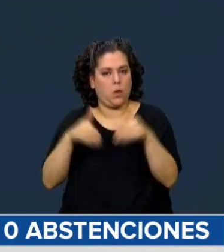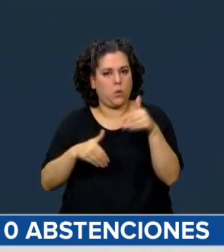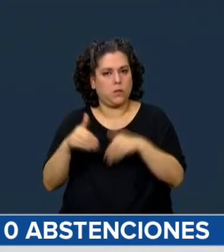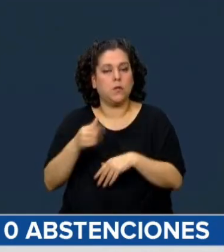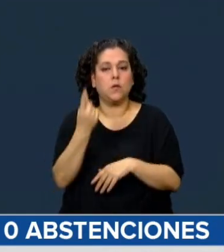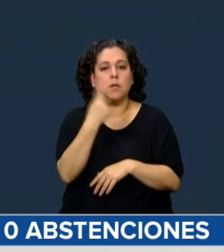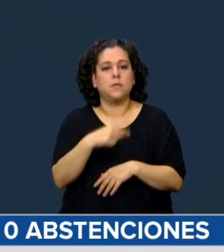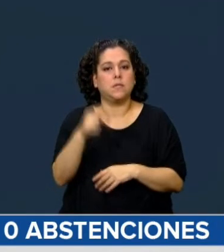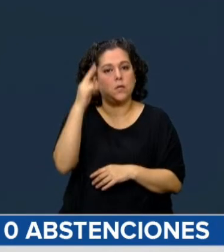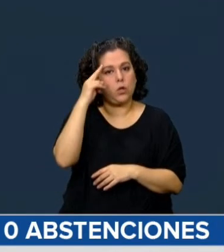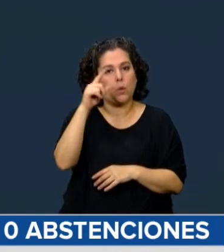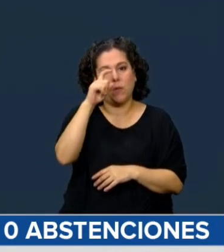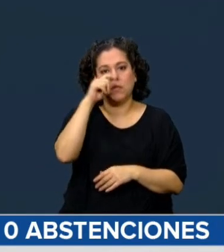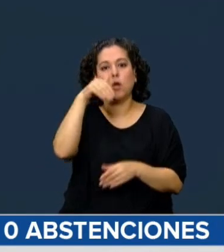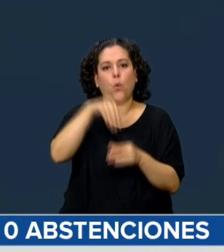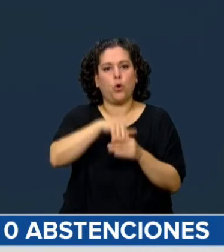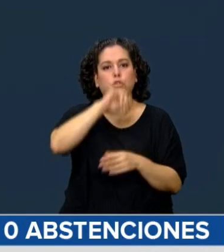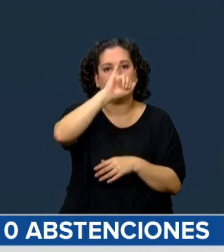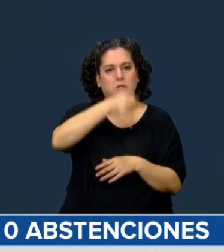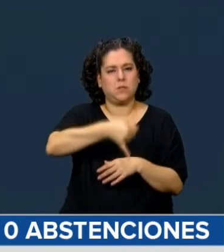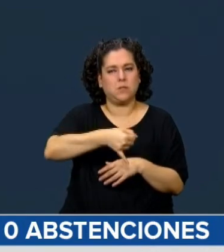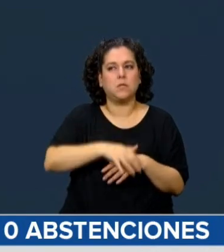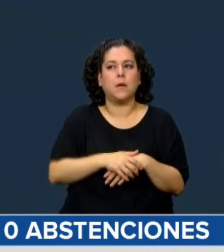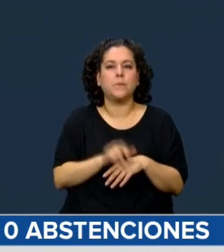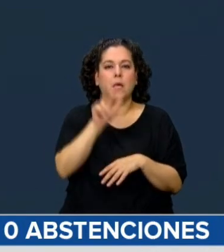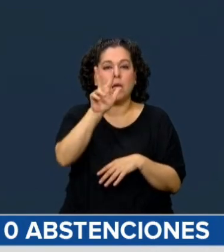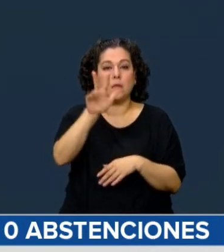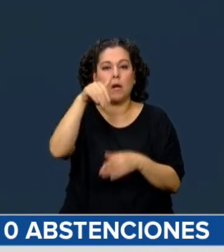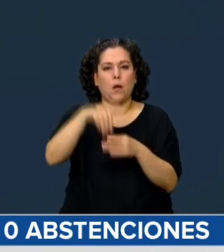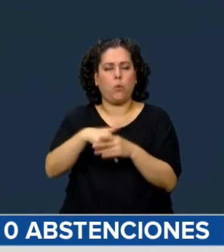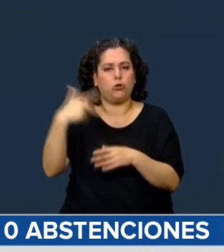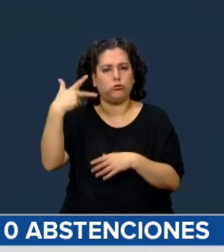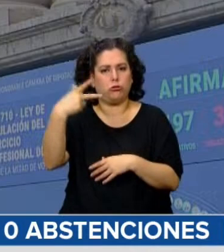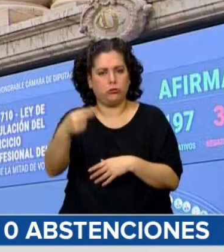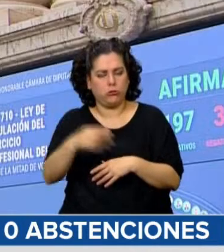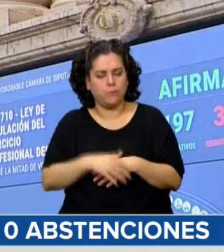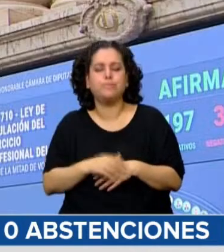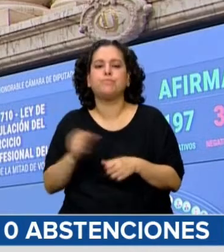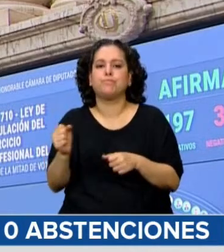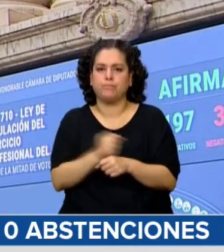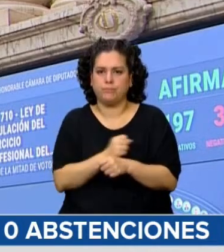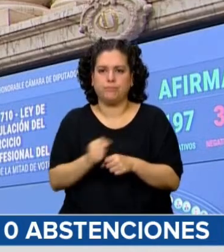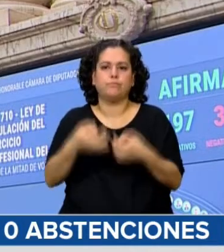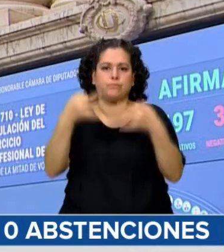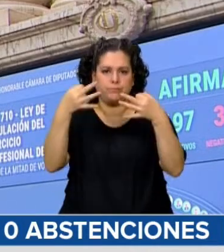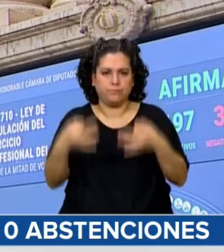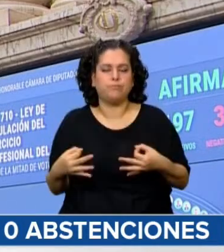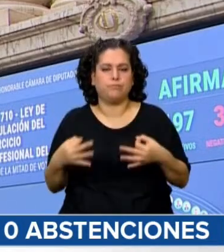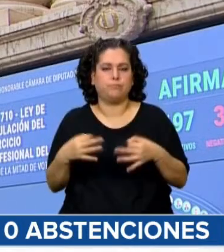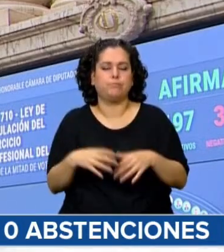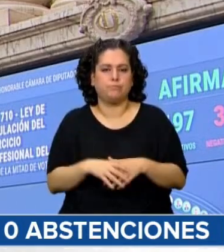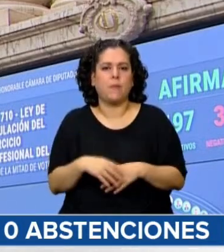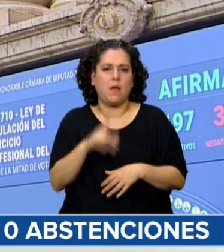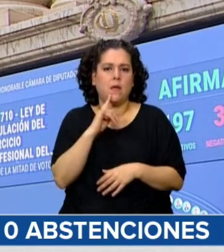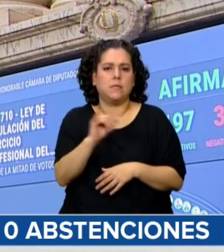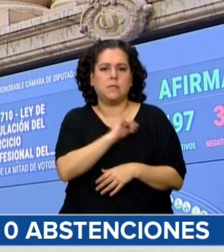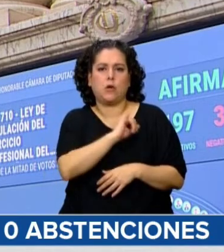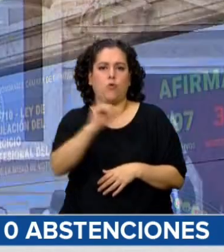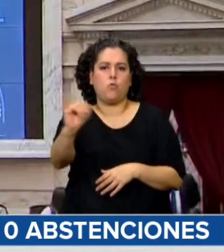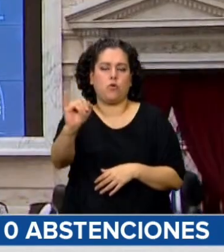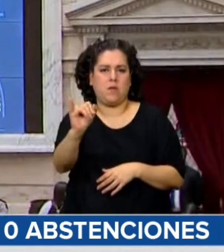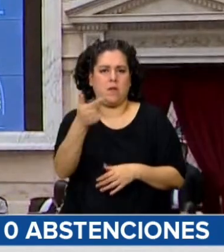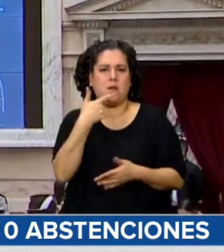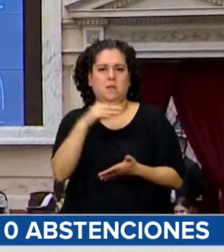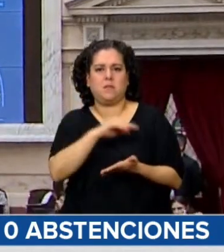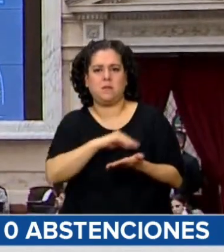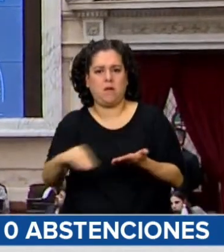Son 197 votos afirmativos, 3 negativos. Resulta afirmativo, se comunicará